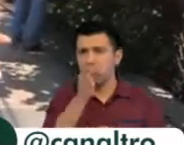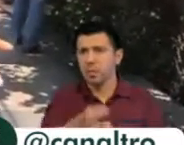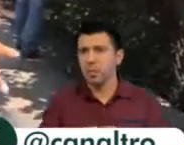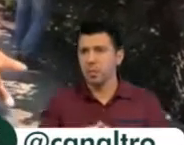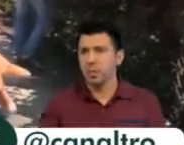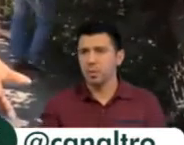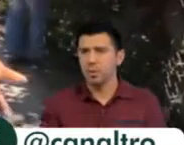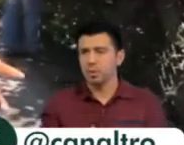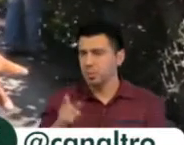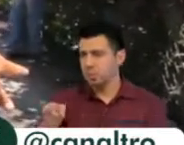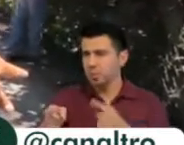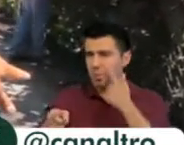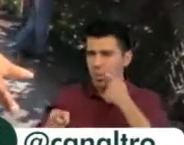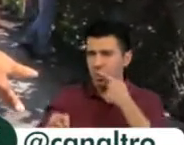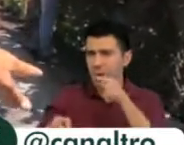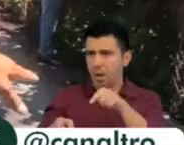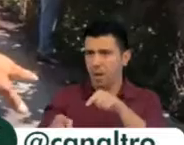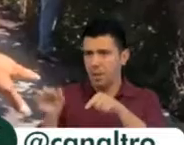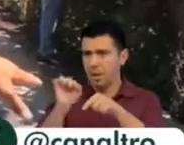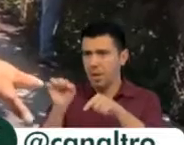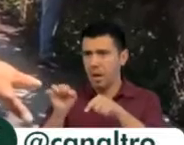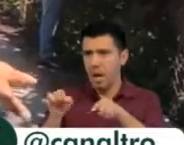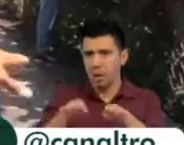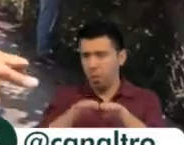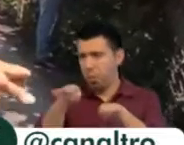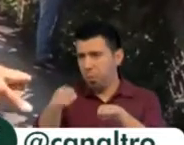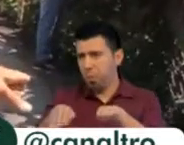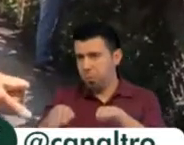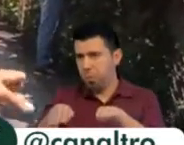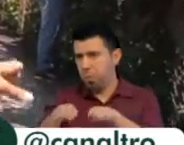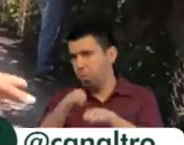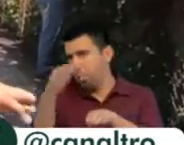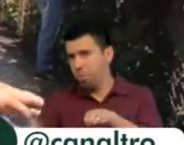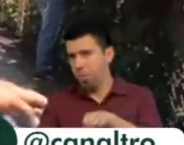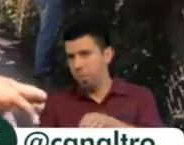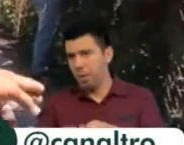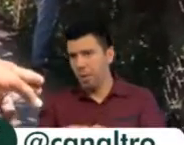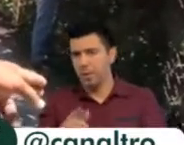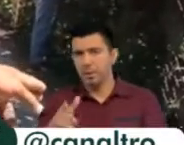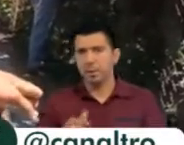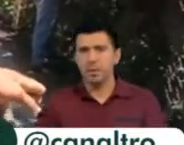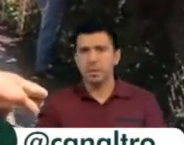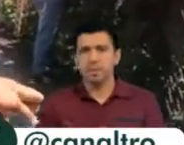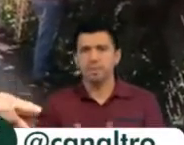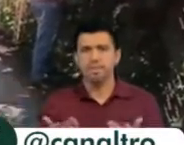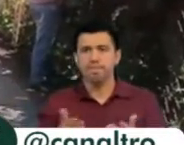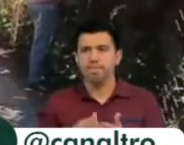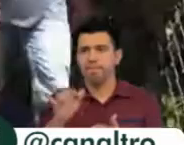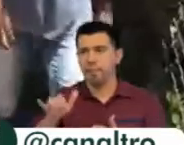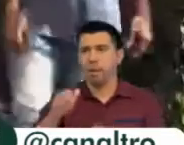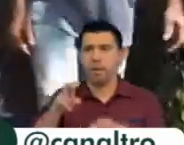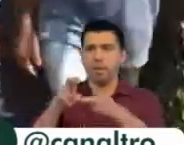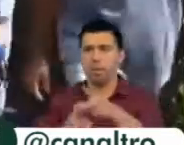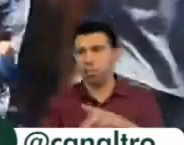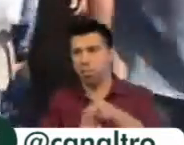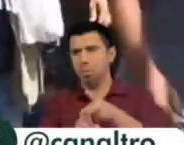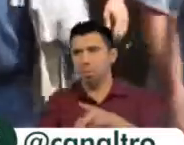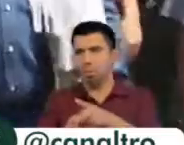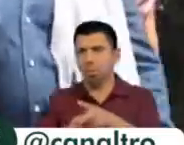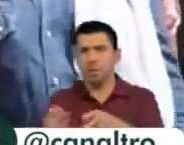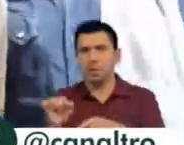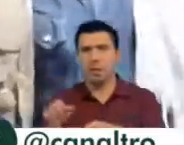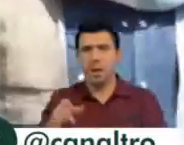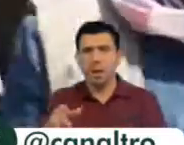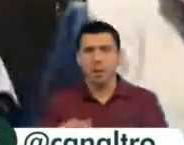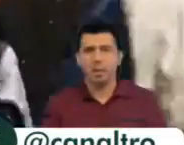Ve, allá cayó un carro, se abrilló mucho, se salió de la línea y quedó ahí colgando. El alcalde